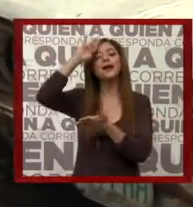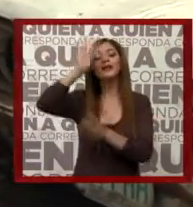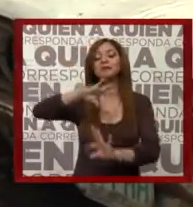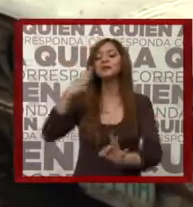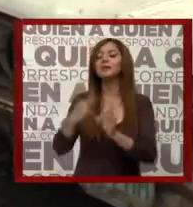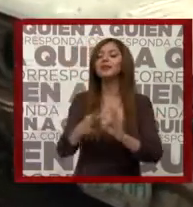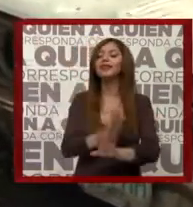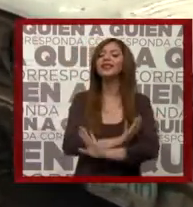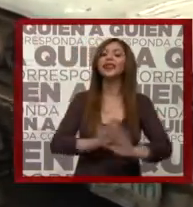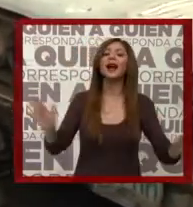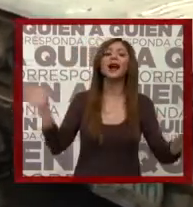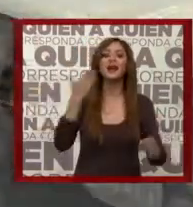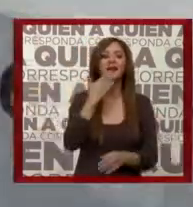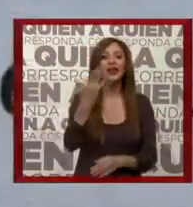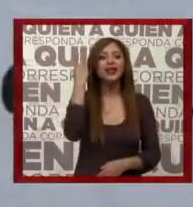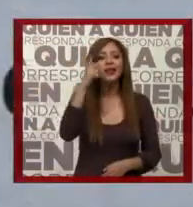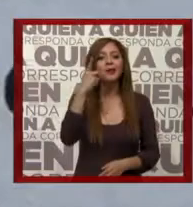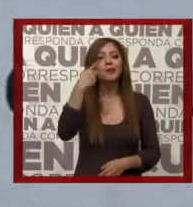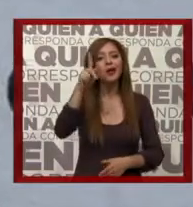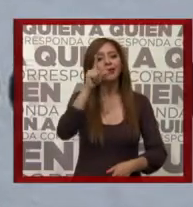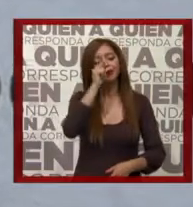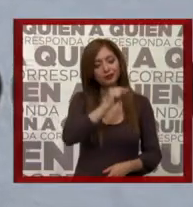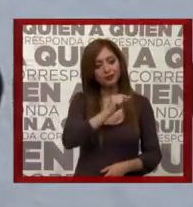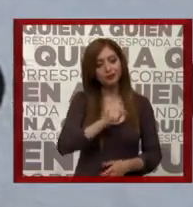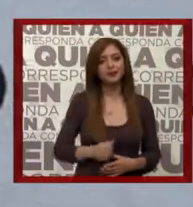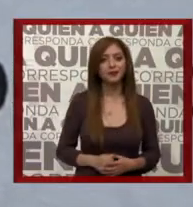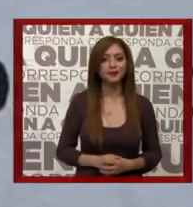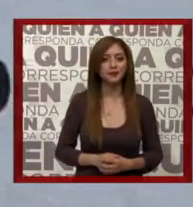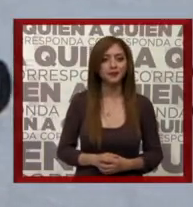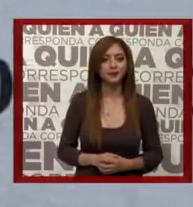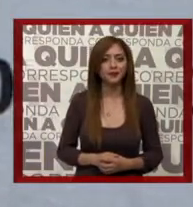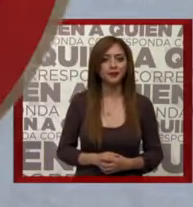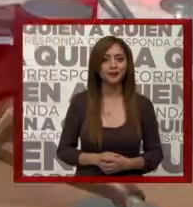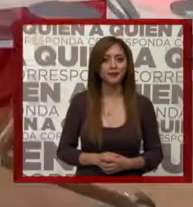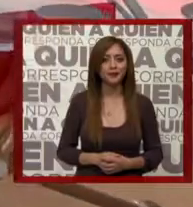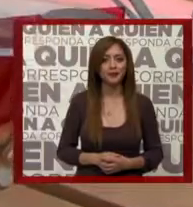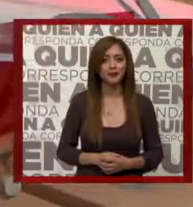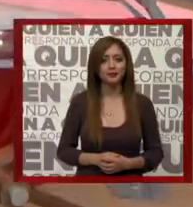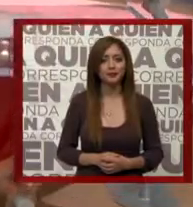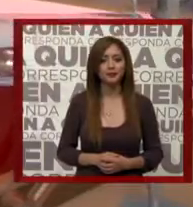mayores sueños. Edith Juárez, A Quien Corresponda.